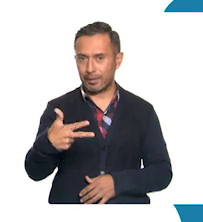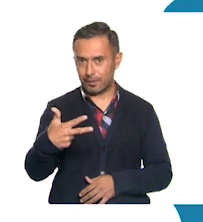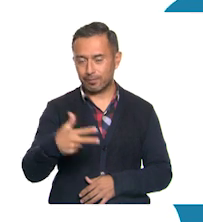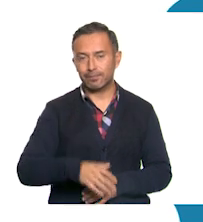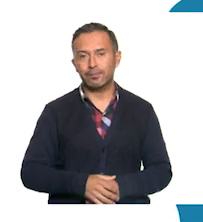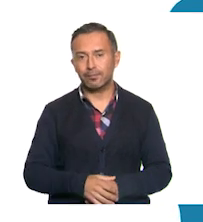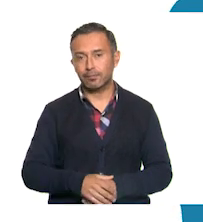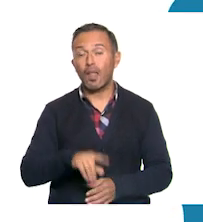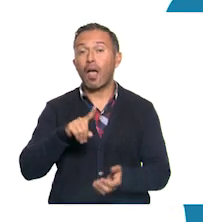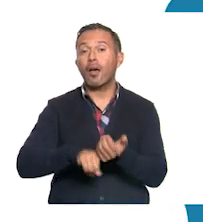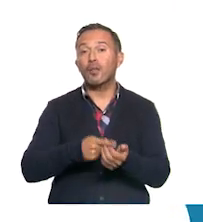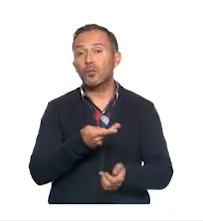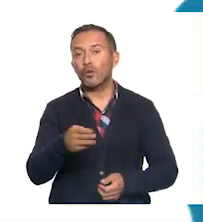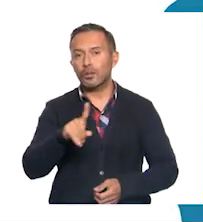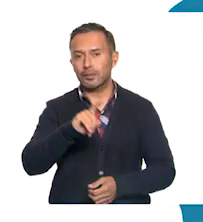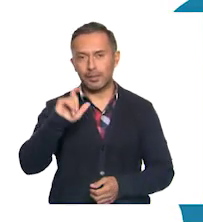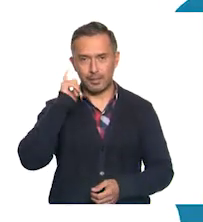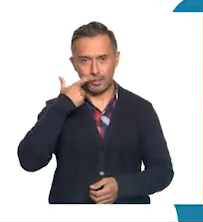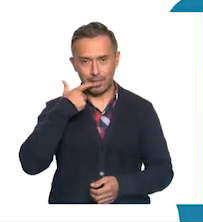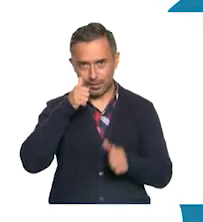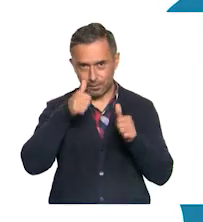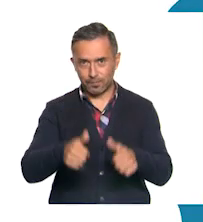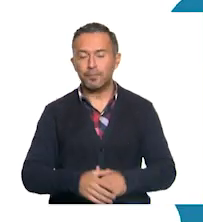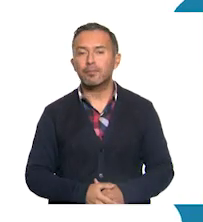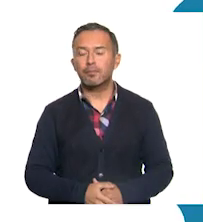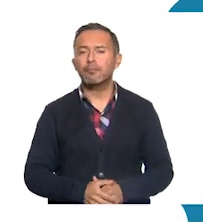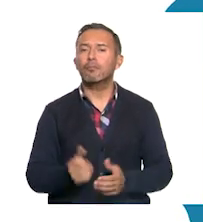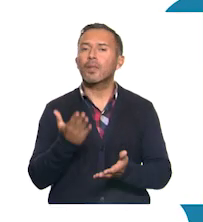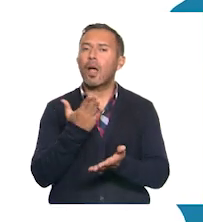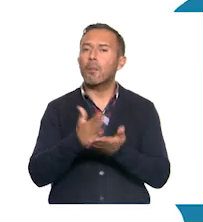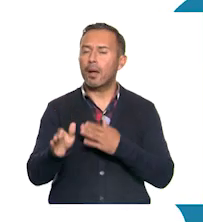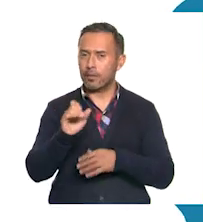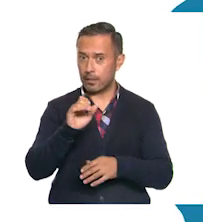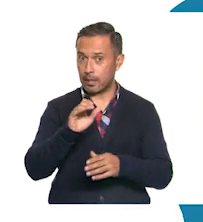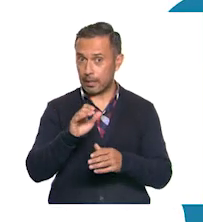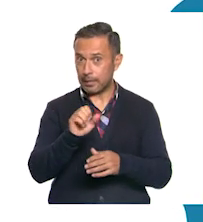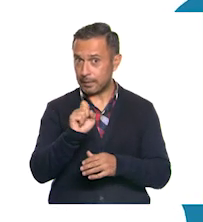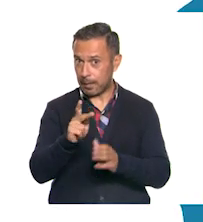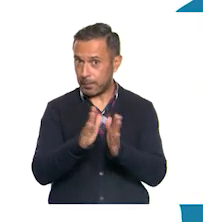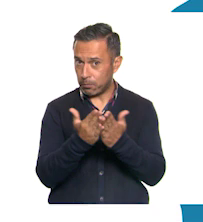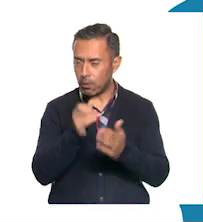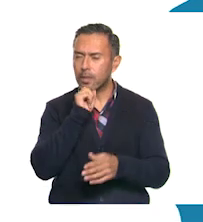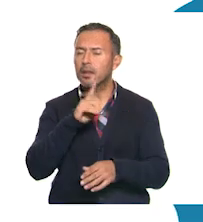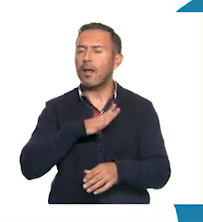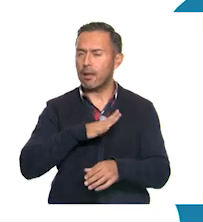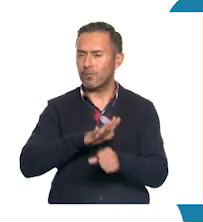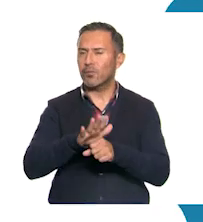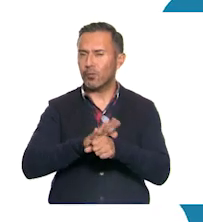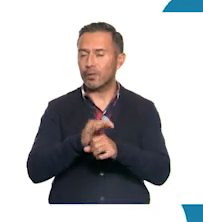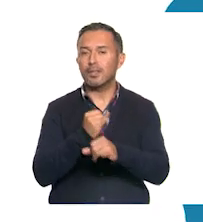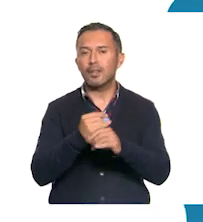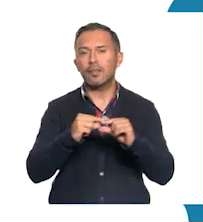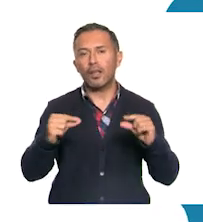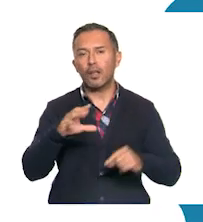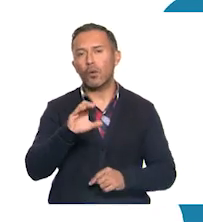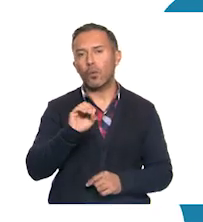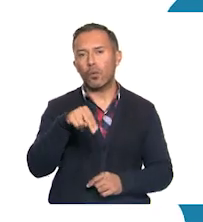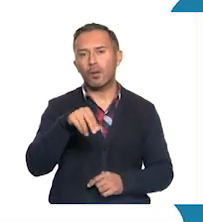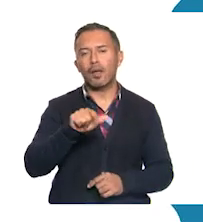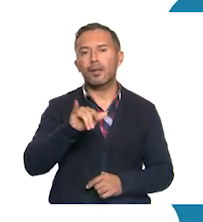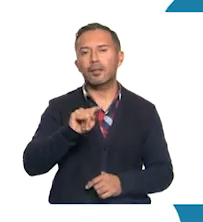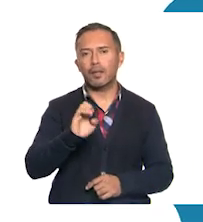5541-720413 con 100 líneas. También puedes encontrar los libros de texto en la página